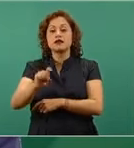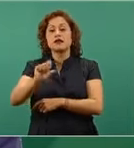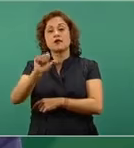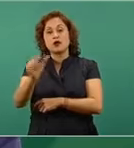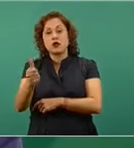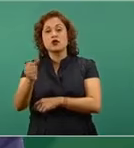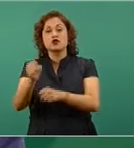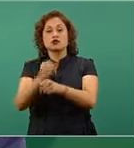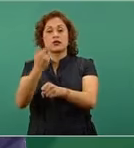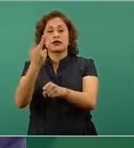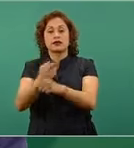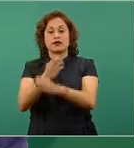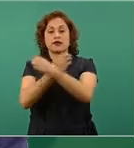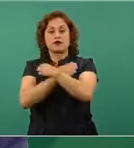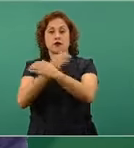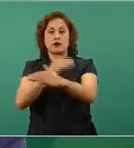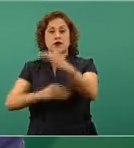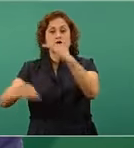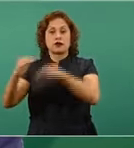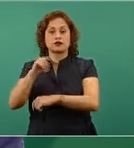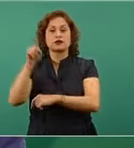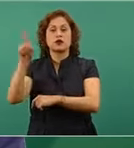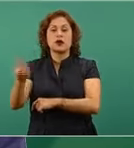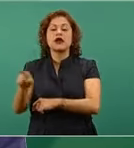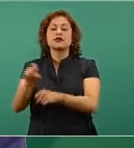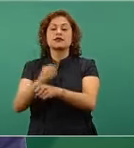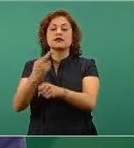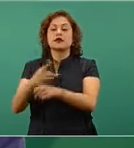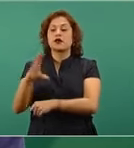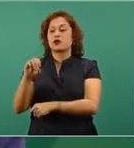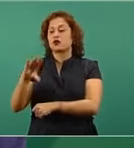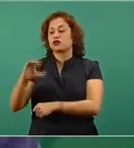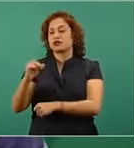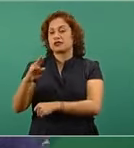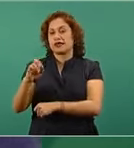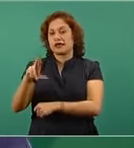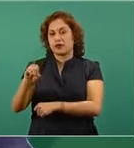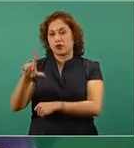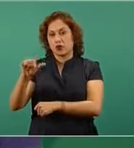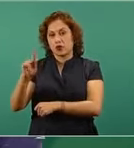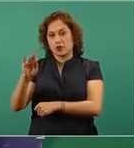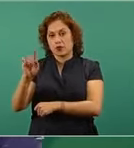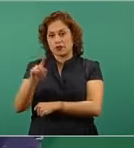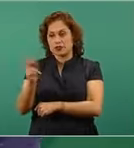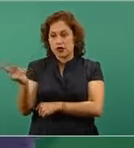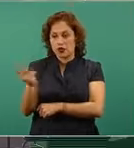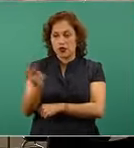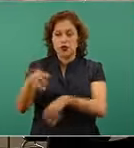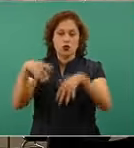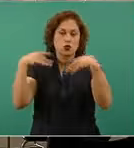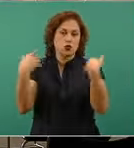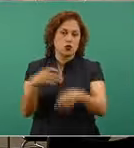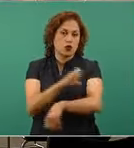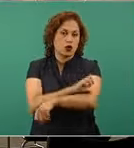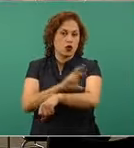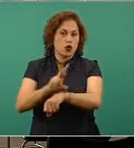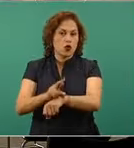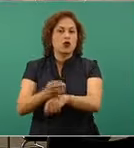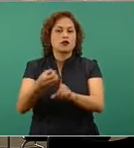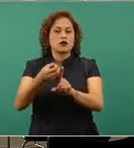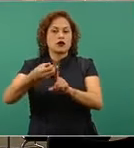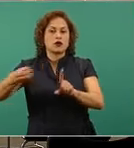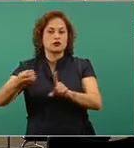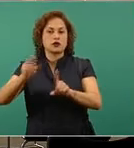Educación Superior, el doctor Luciano Concheiro Borges, quien ha hecho un trabajo extraordinario de organización de las universidades